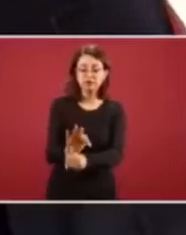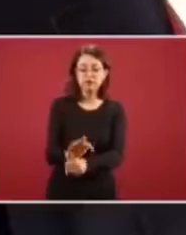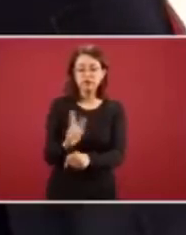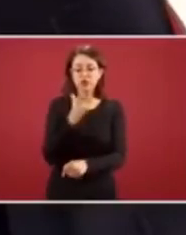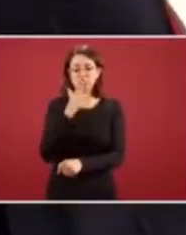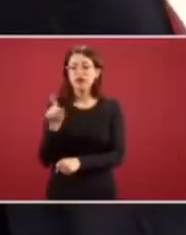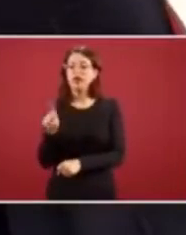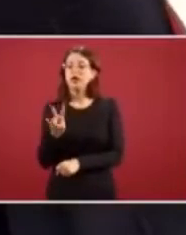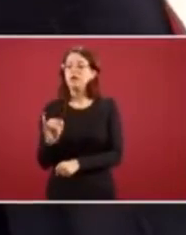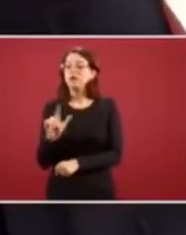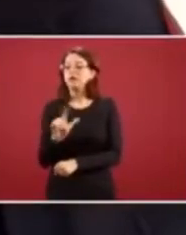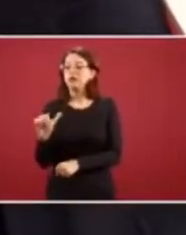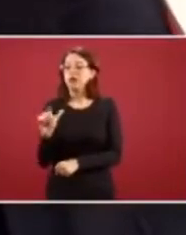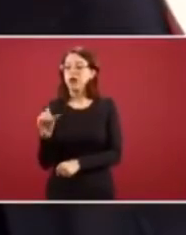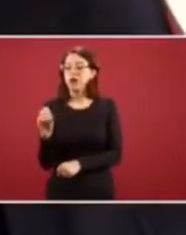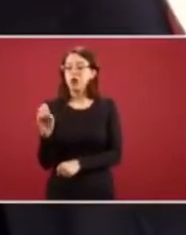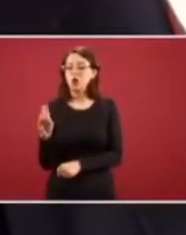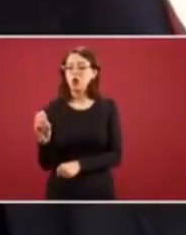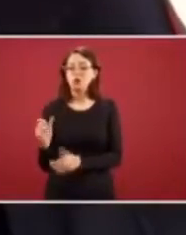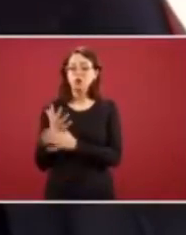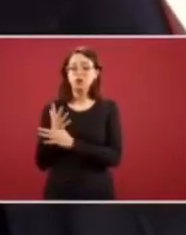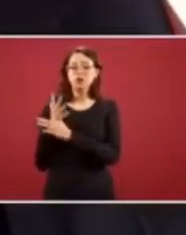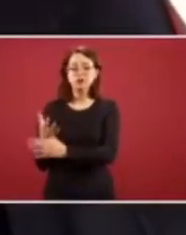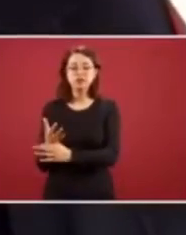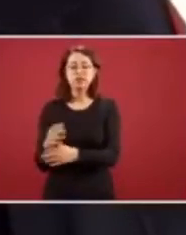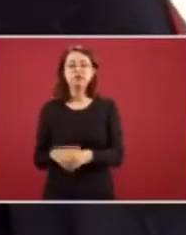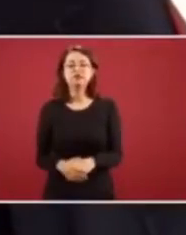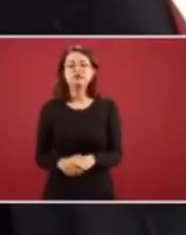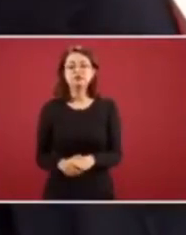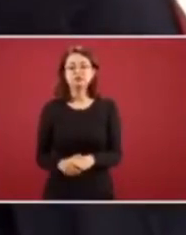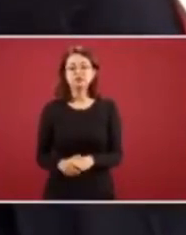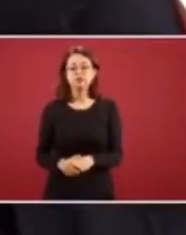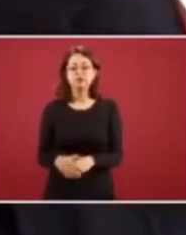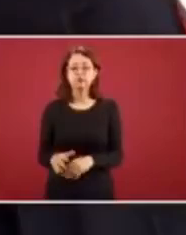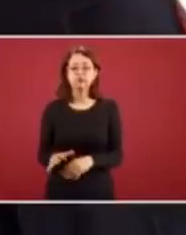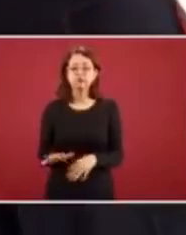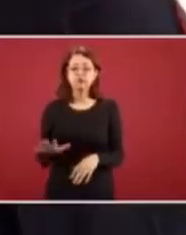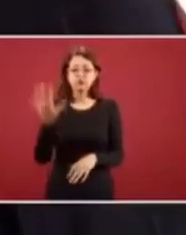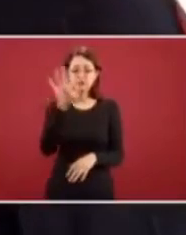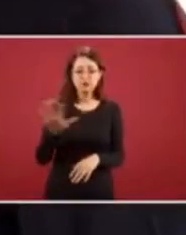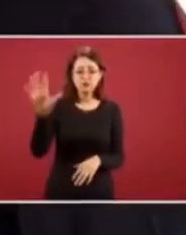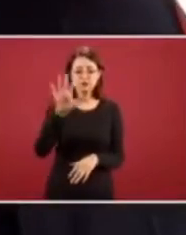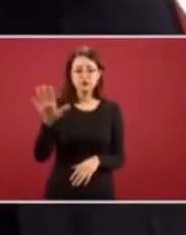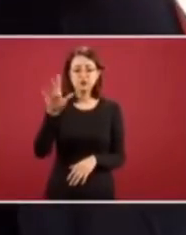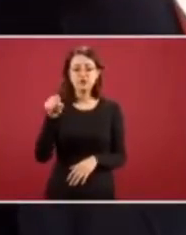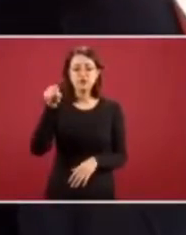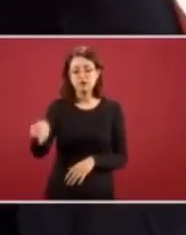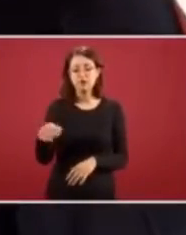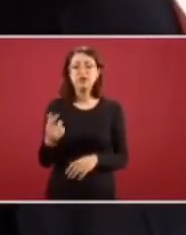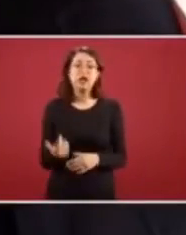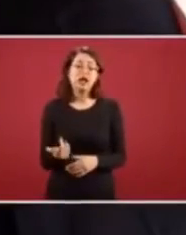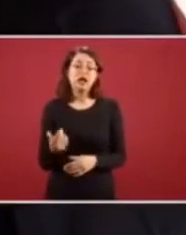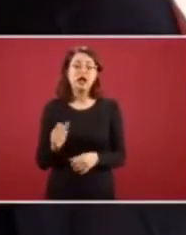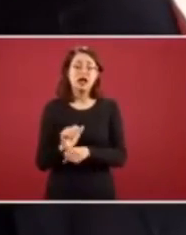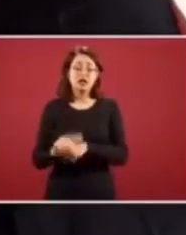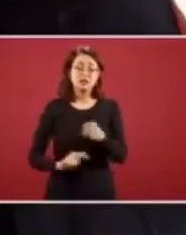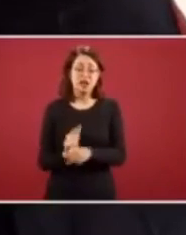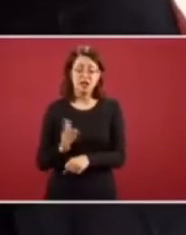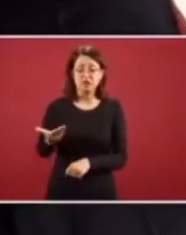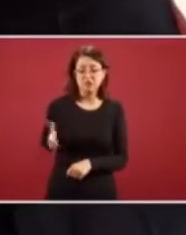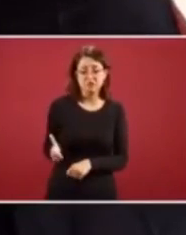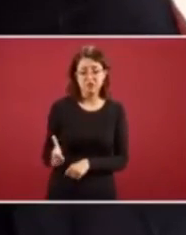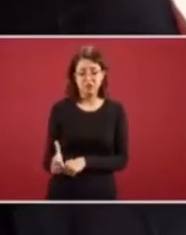Lo que dice Villalobos es que se está descuidando la zona del Golfo de California, que es el hogar de la vaquita marina, y que esto